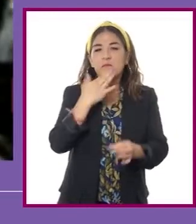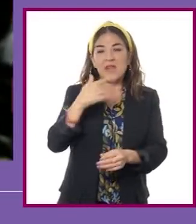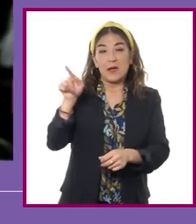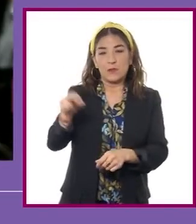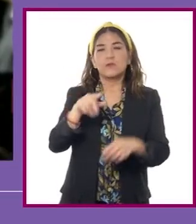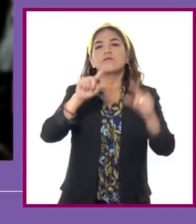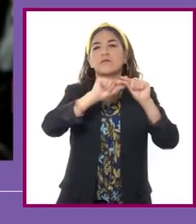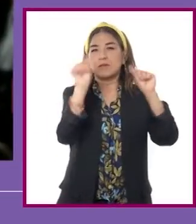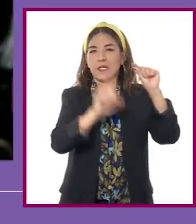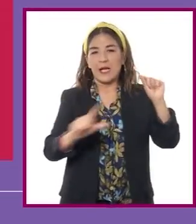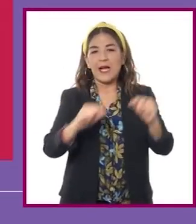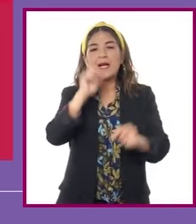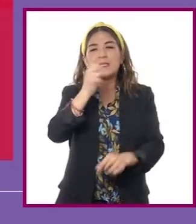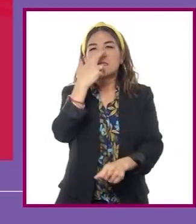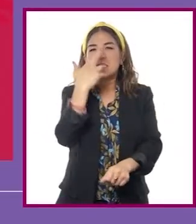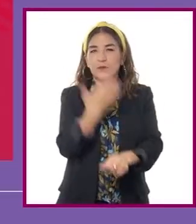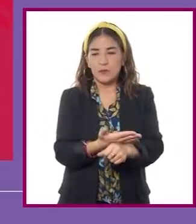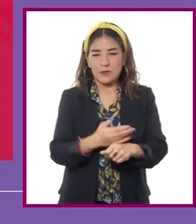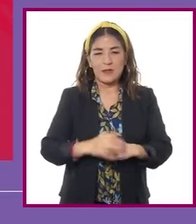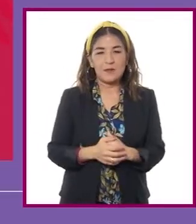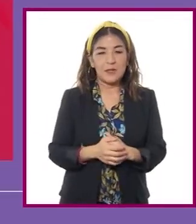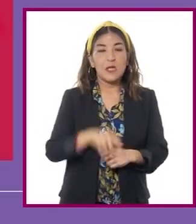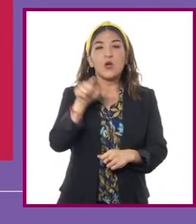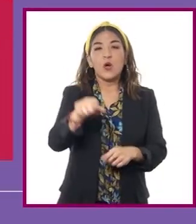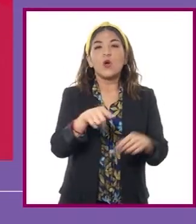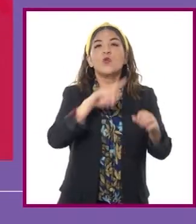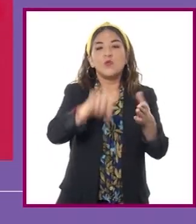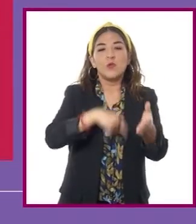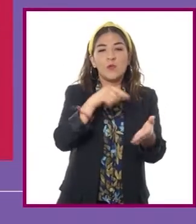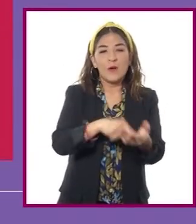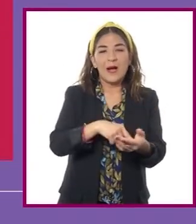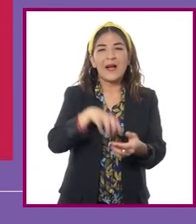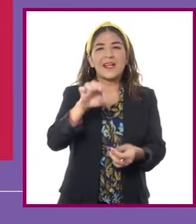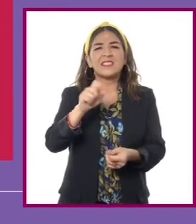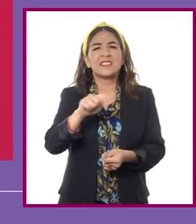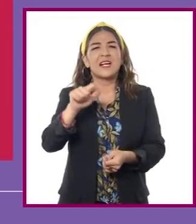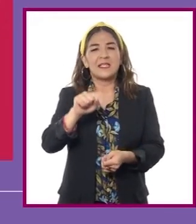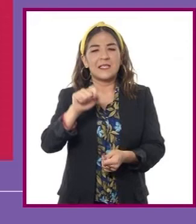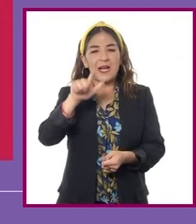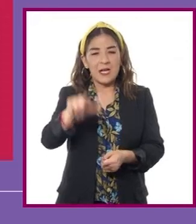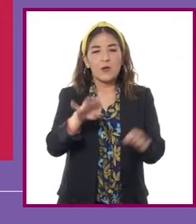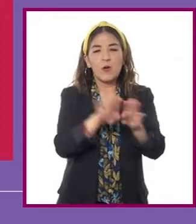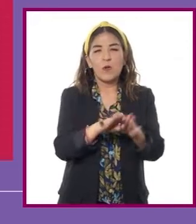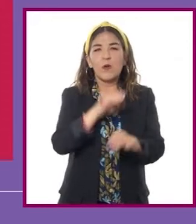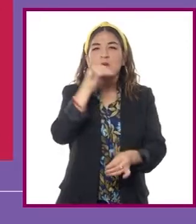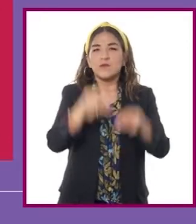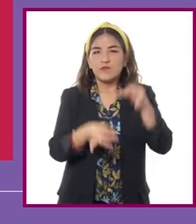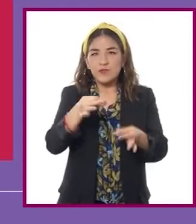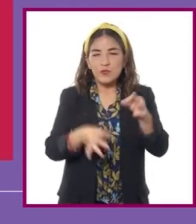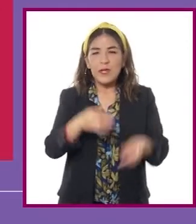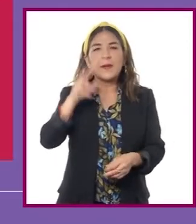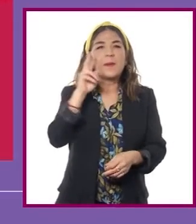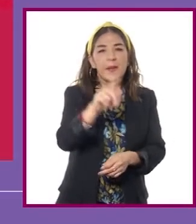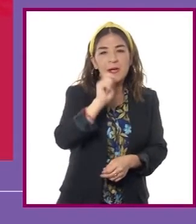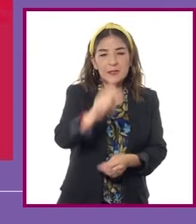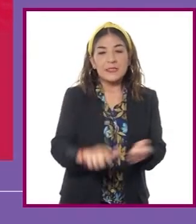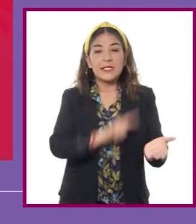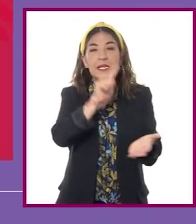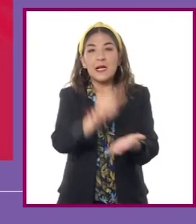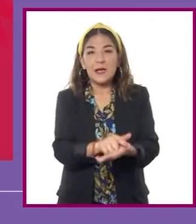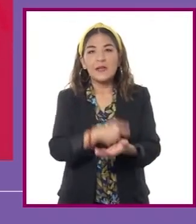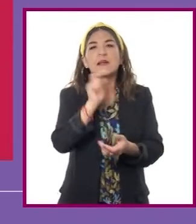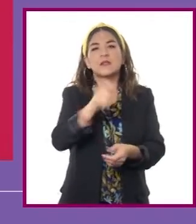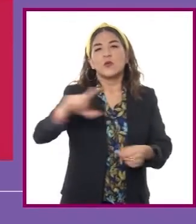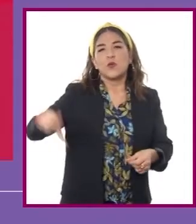Unidos mexicanos. El Poder Ejecutivo Estatal tiene también la misión de velar por la aplicación de las leyes estatales y lo personifica